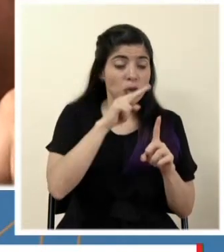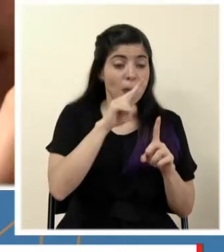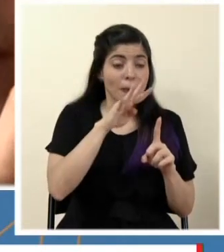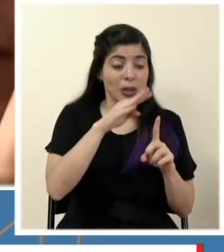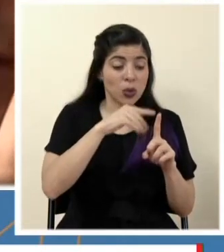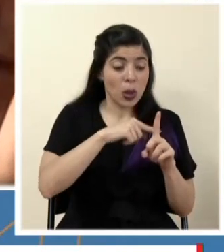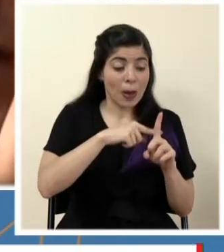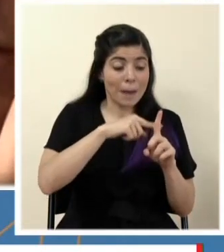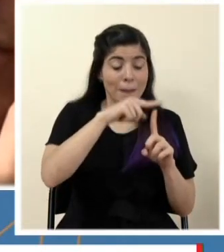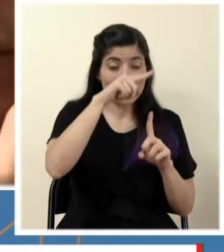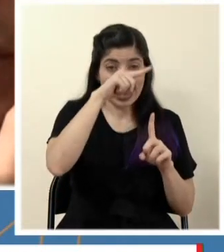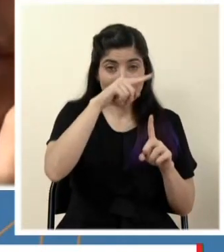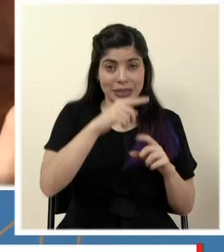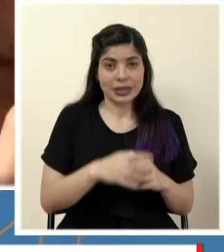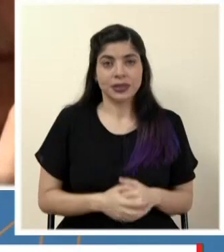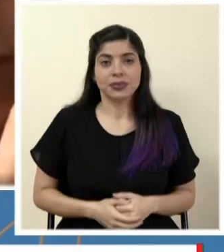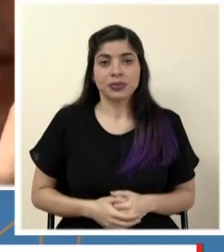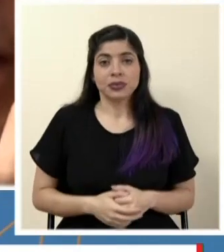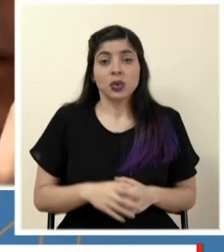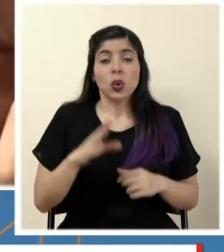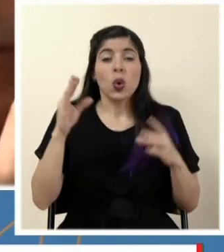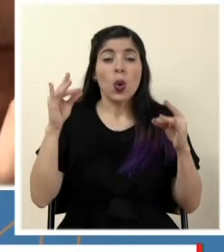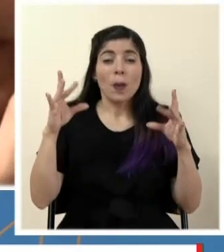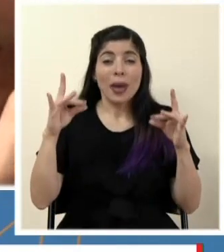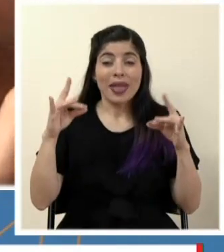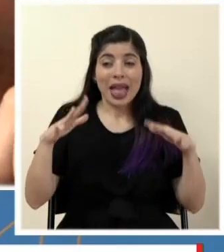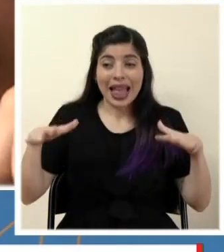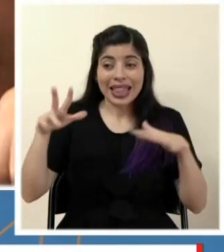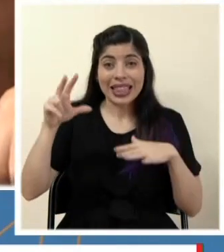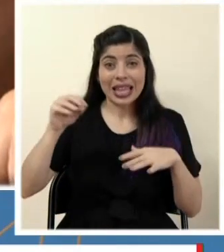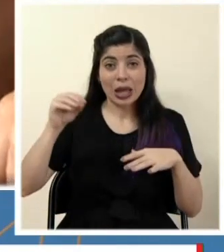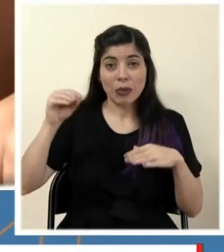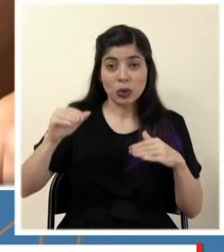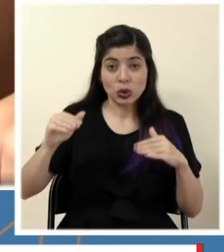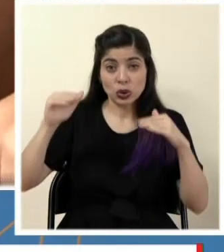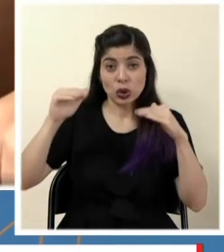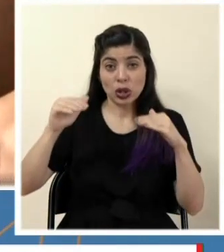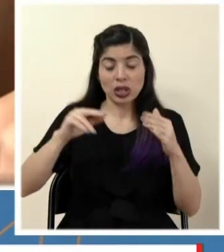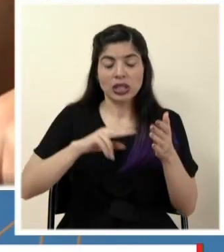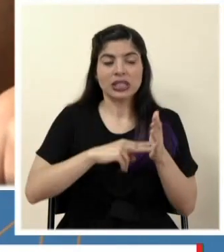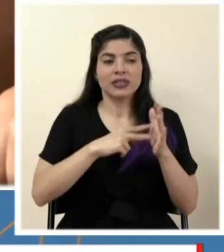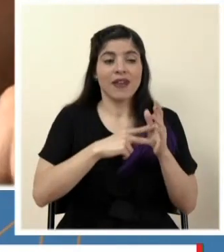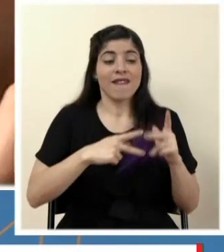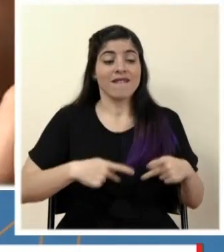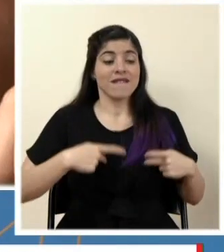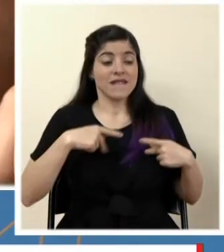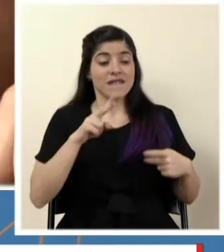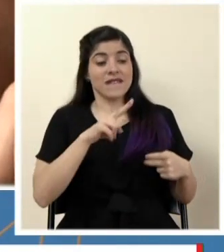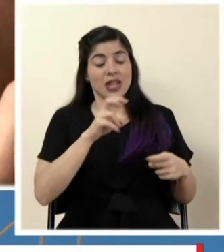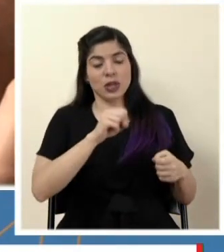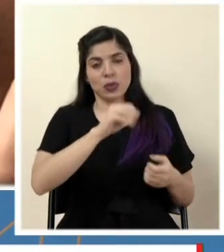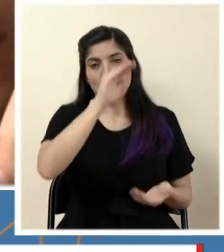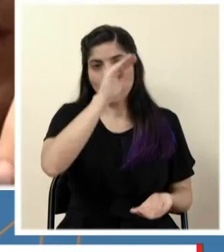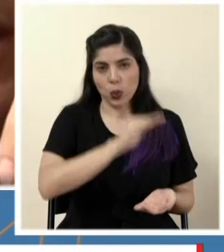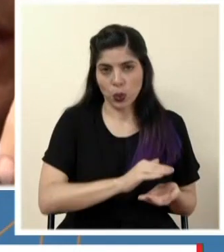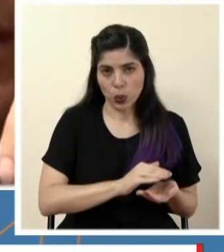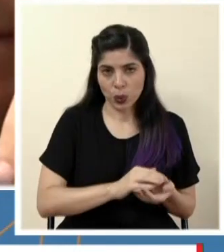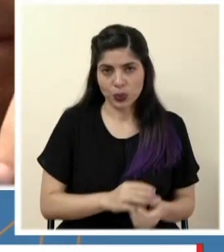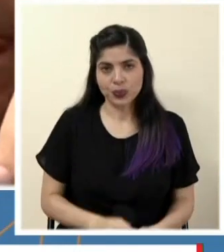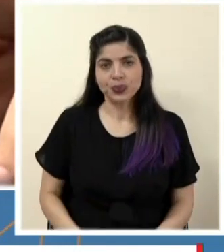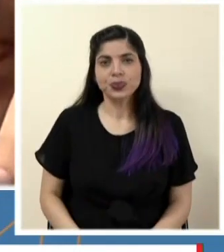grados centígrados y niveles de humedad de 80% podrían reducir la vida del virus en ciertas superficies.